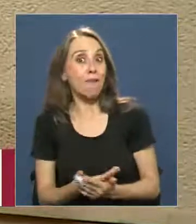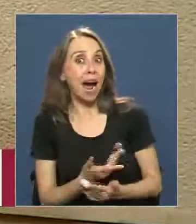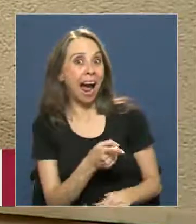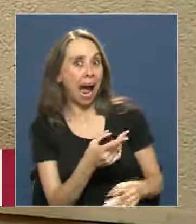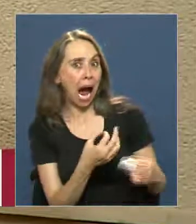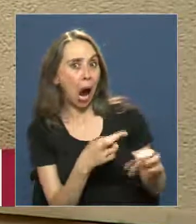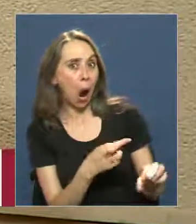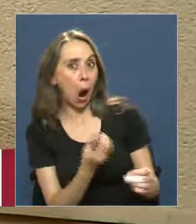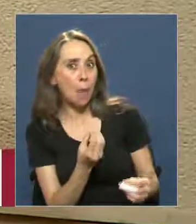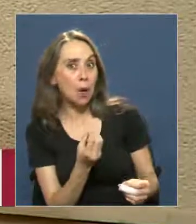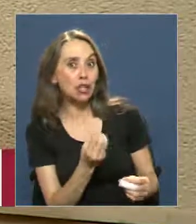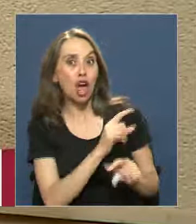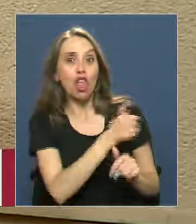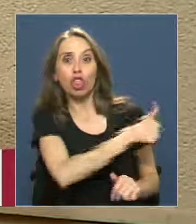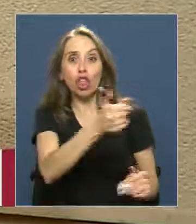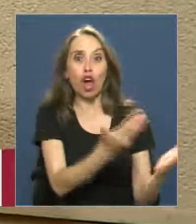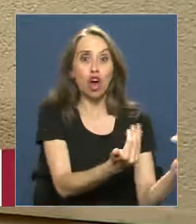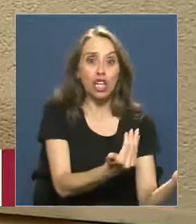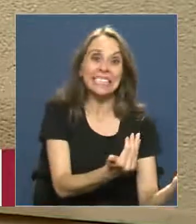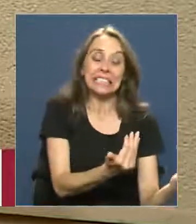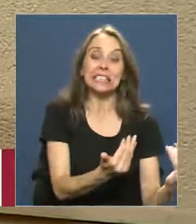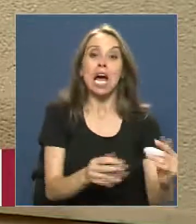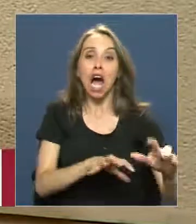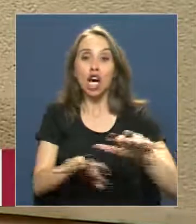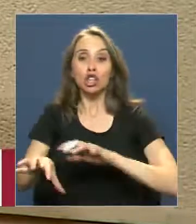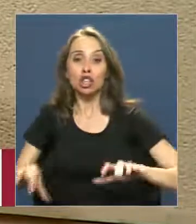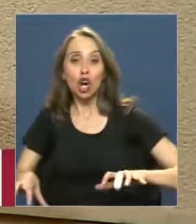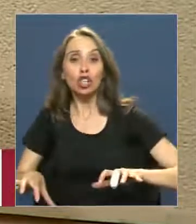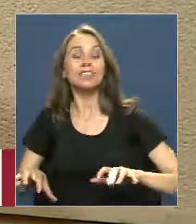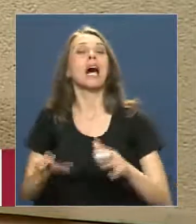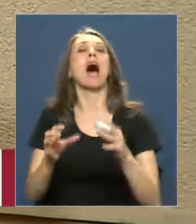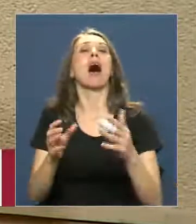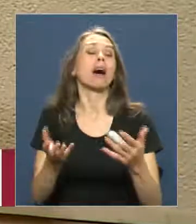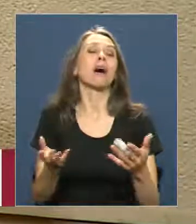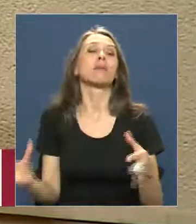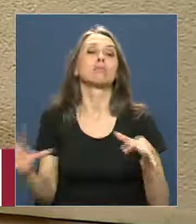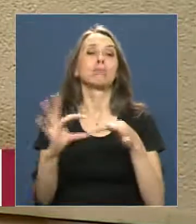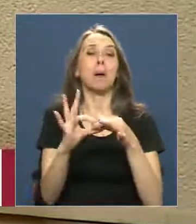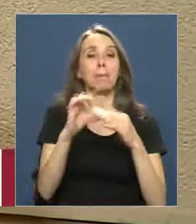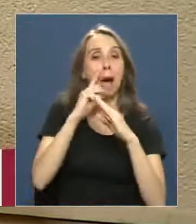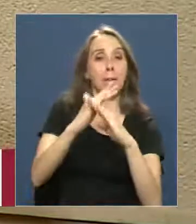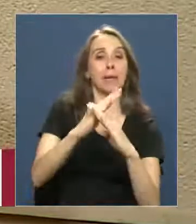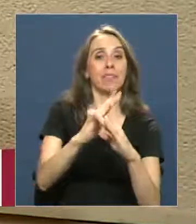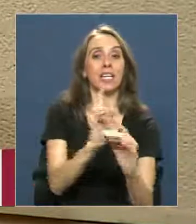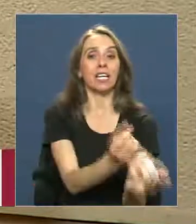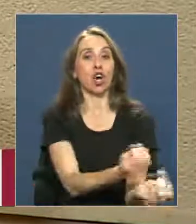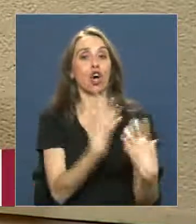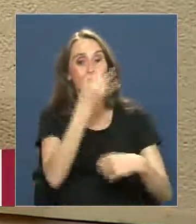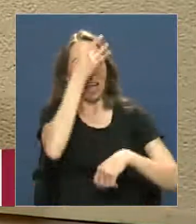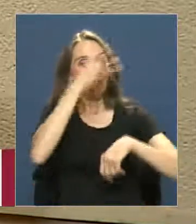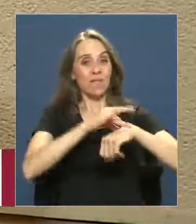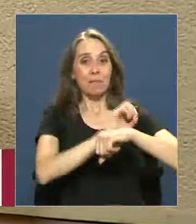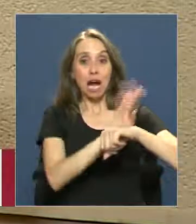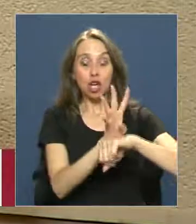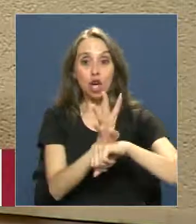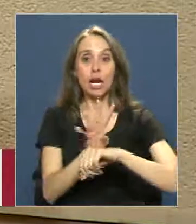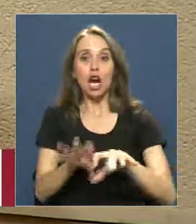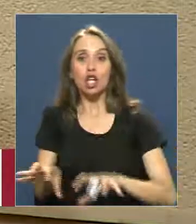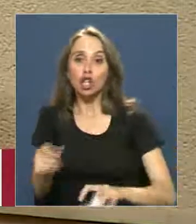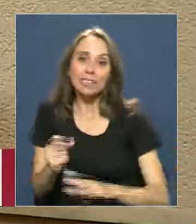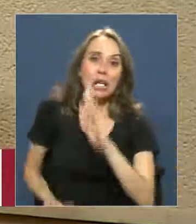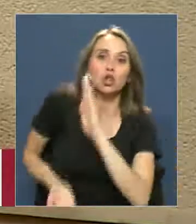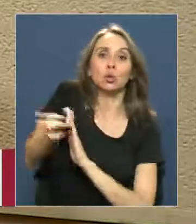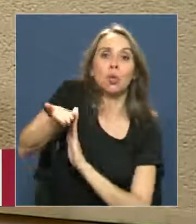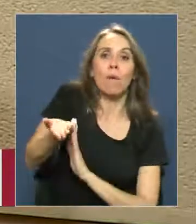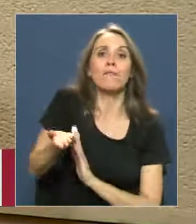ocasión y han subido todos los precios de los productos asociados con la prevención de la enfermedad. De esta manera, productos como